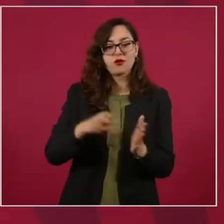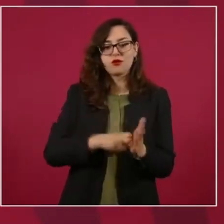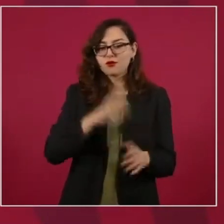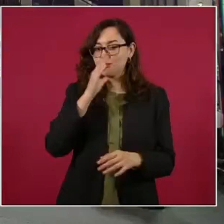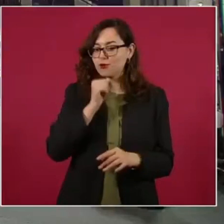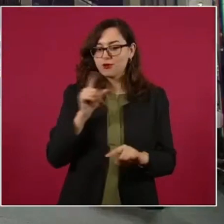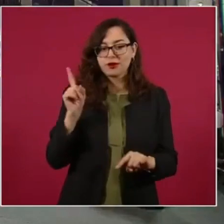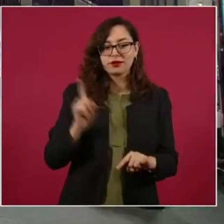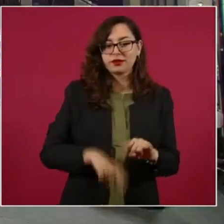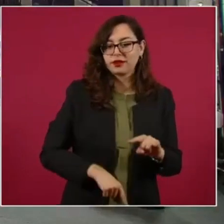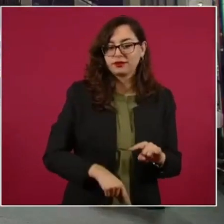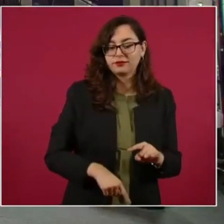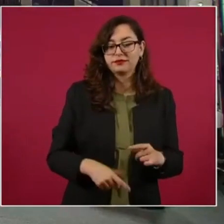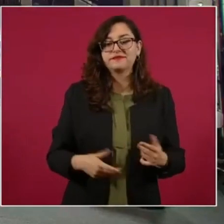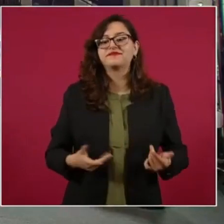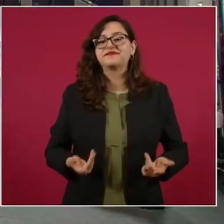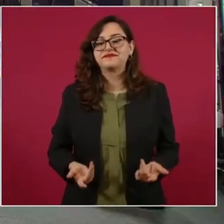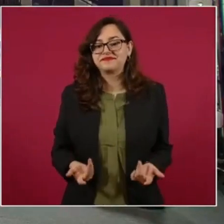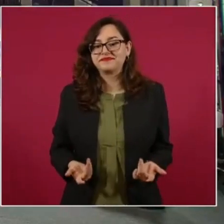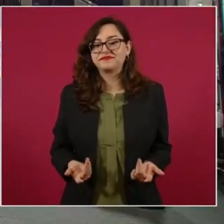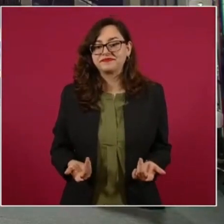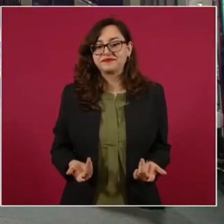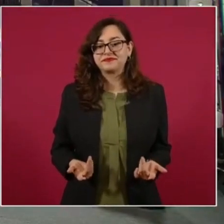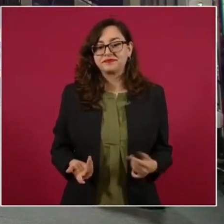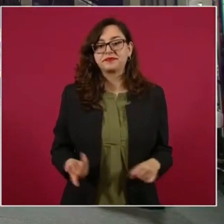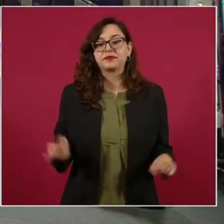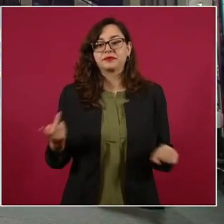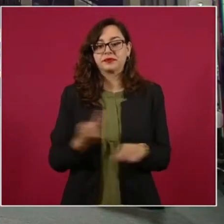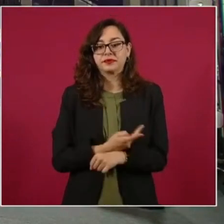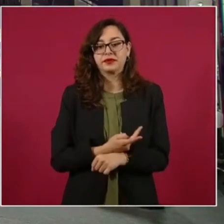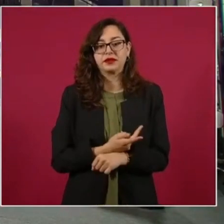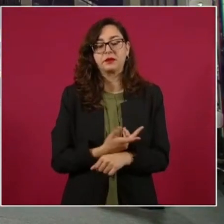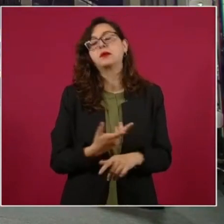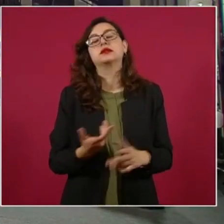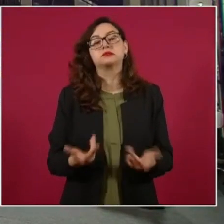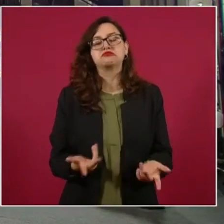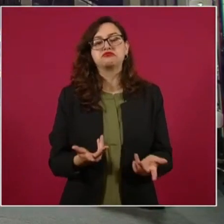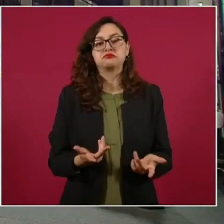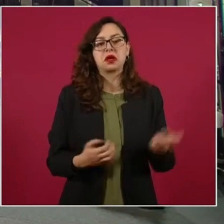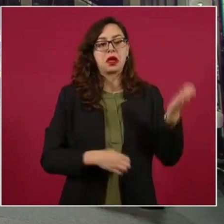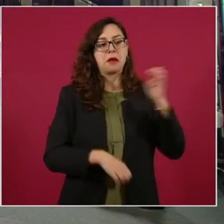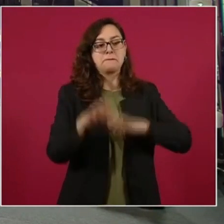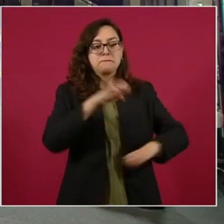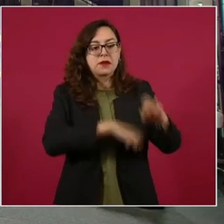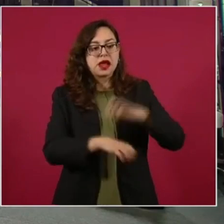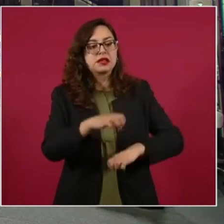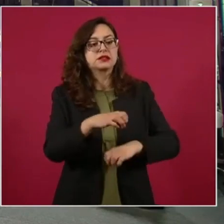dirigentes, por muy poderosos que sean,